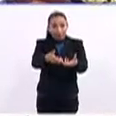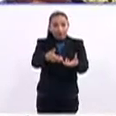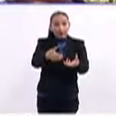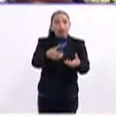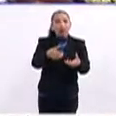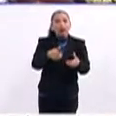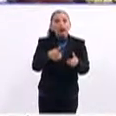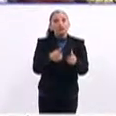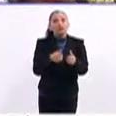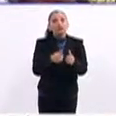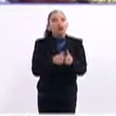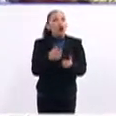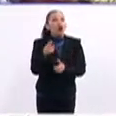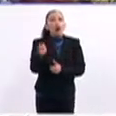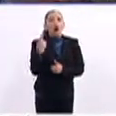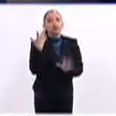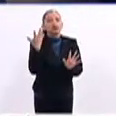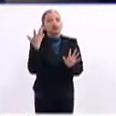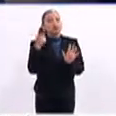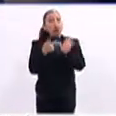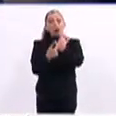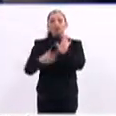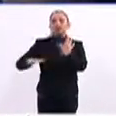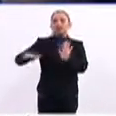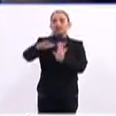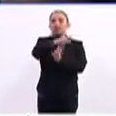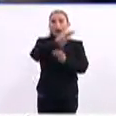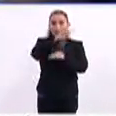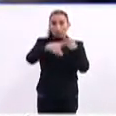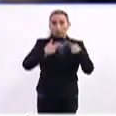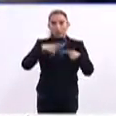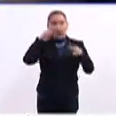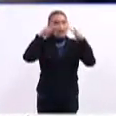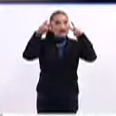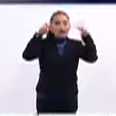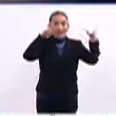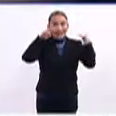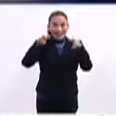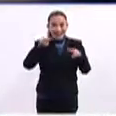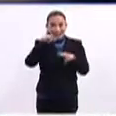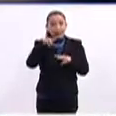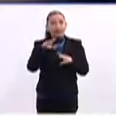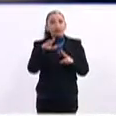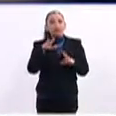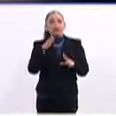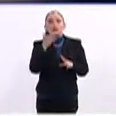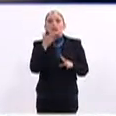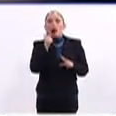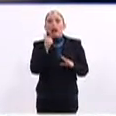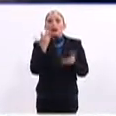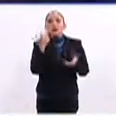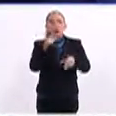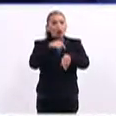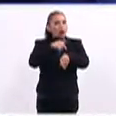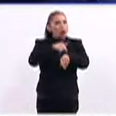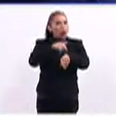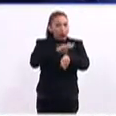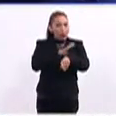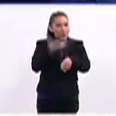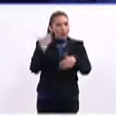con un destino general para la sociedad es que no hay un horario